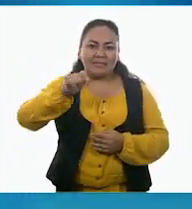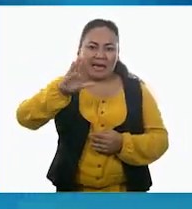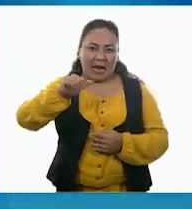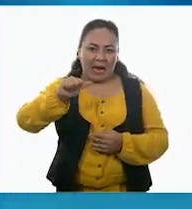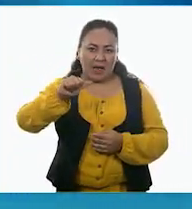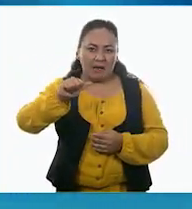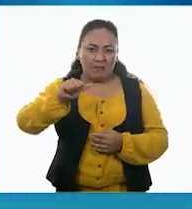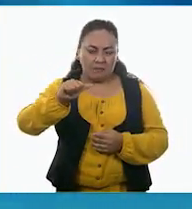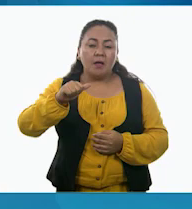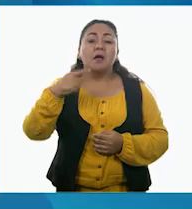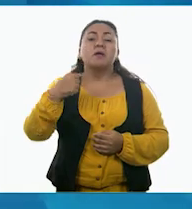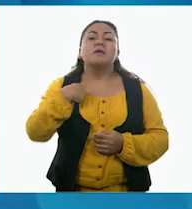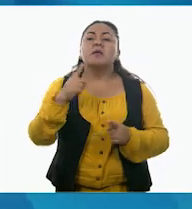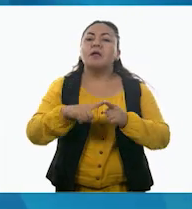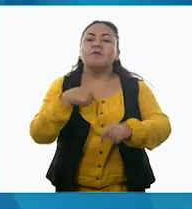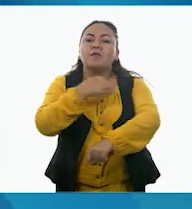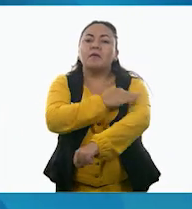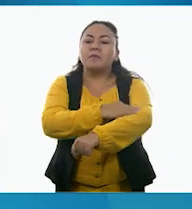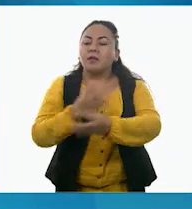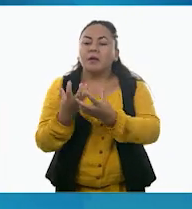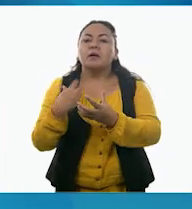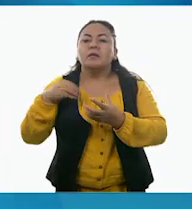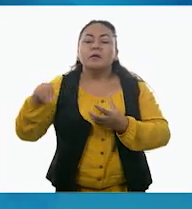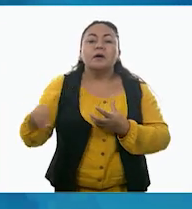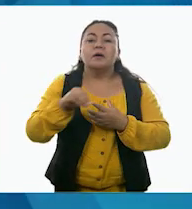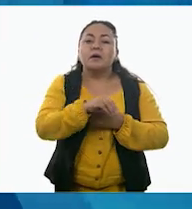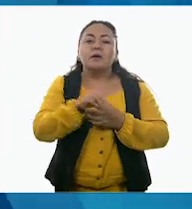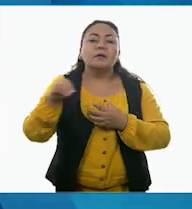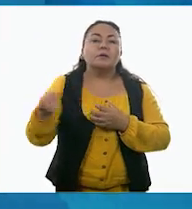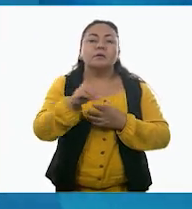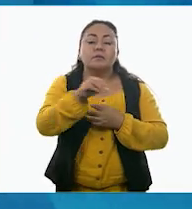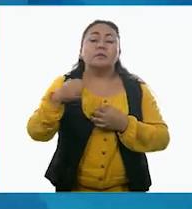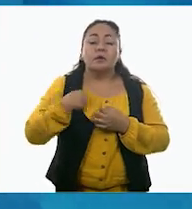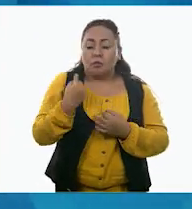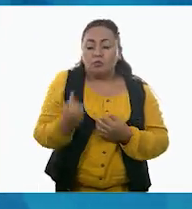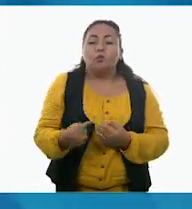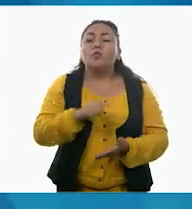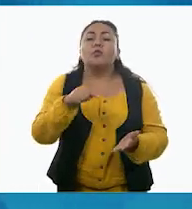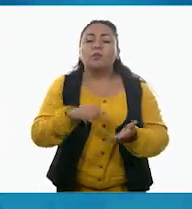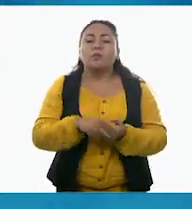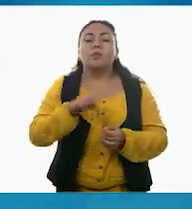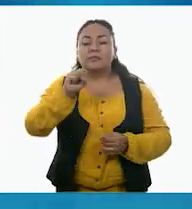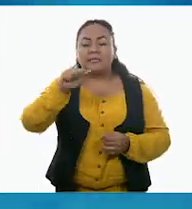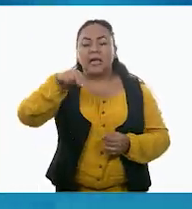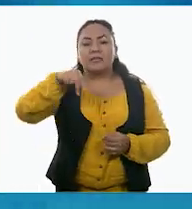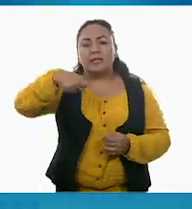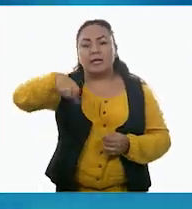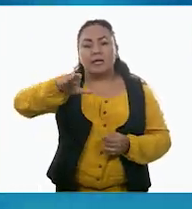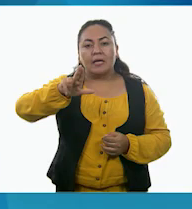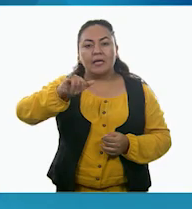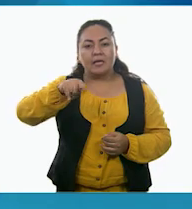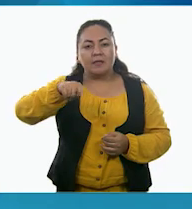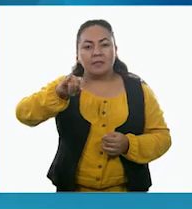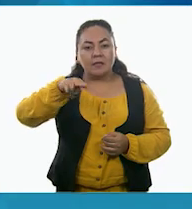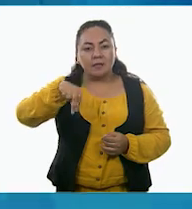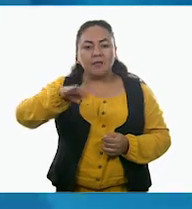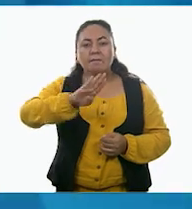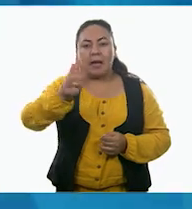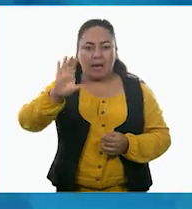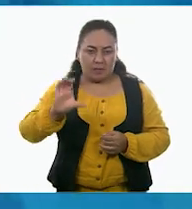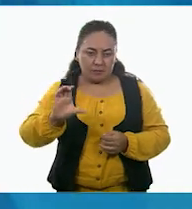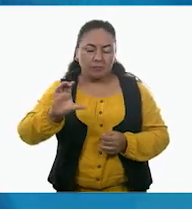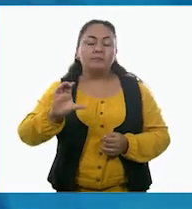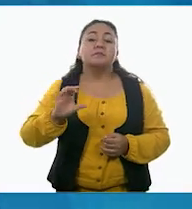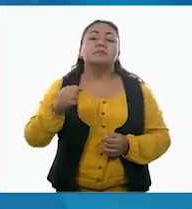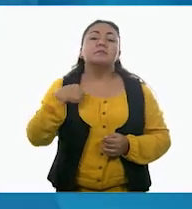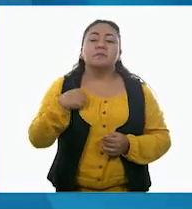embargo, vengo de una familia migrante, jornalera migrante. Mi infancia fue allá en San Quintín, Baja California. Y fue una